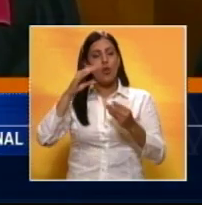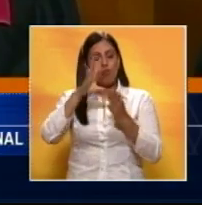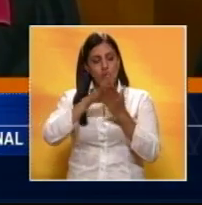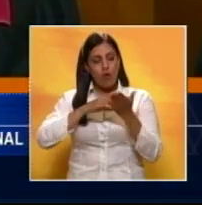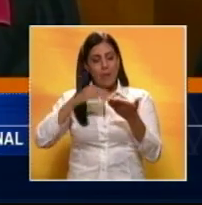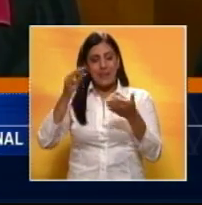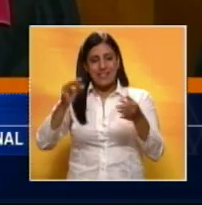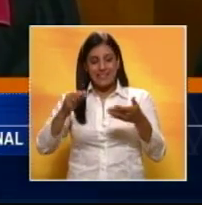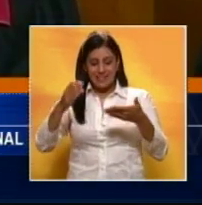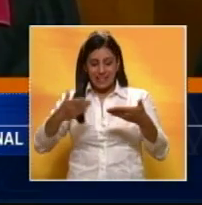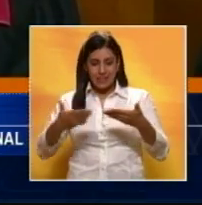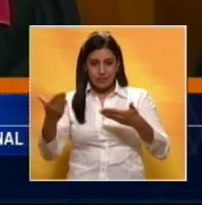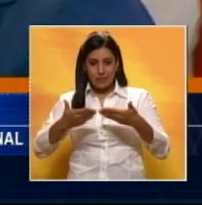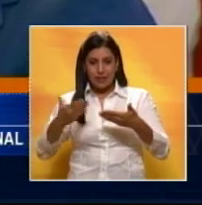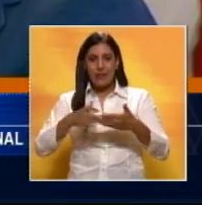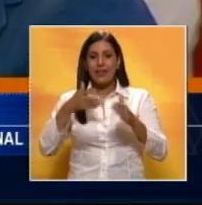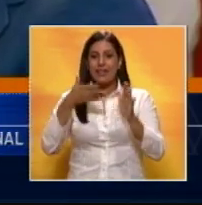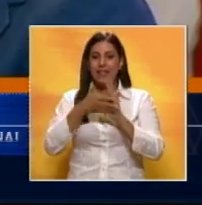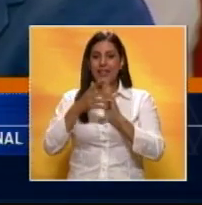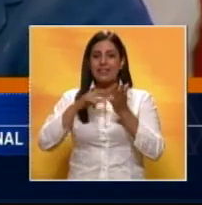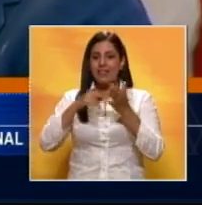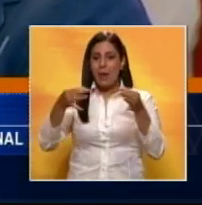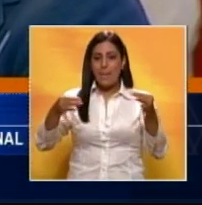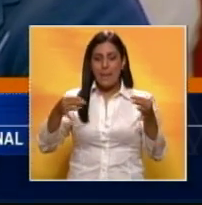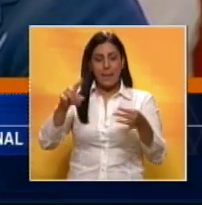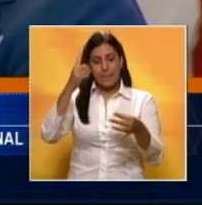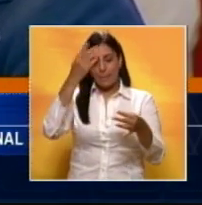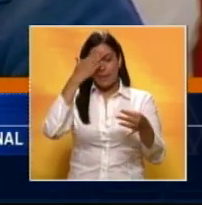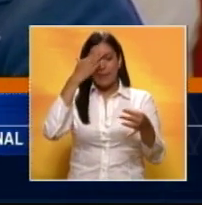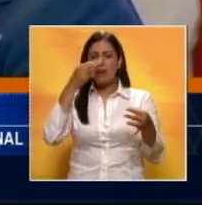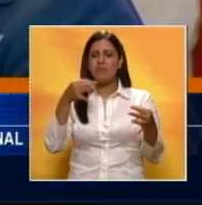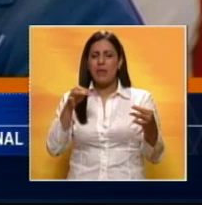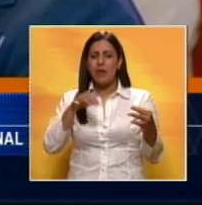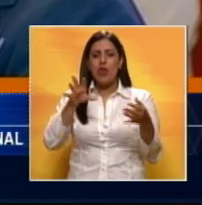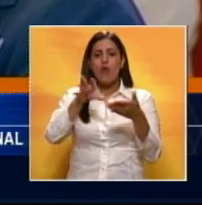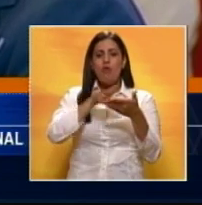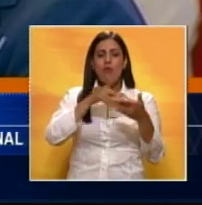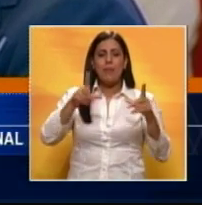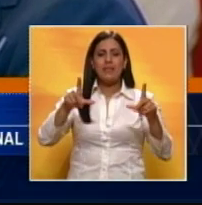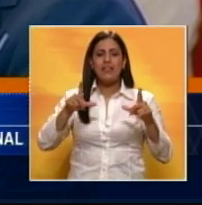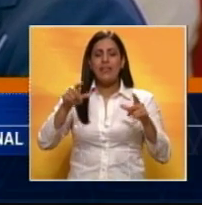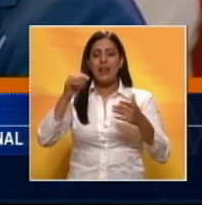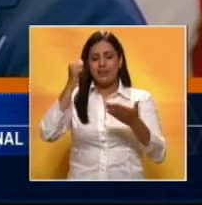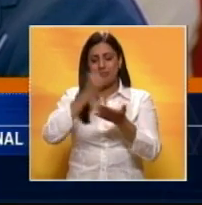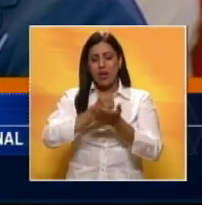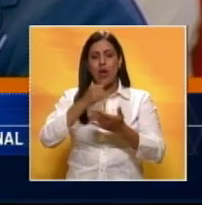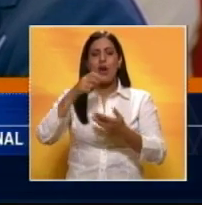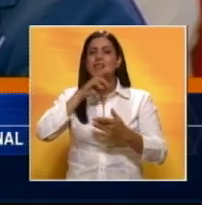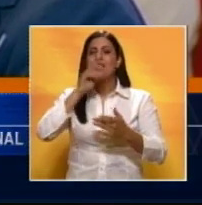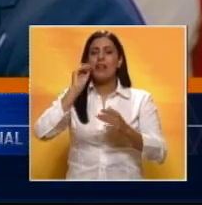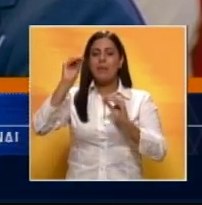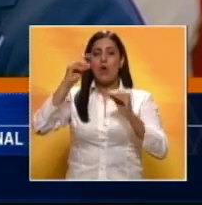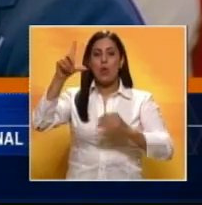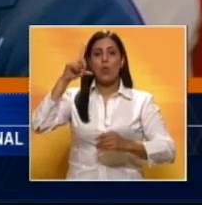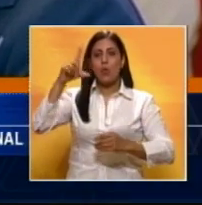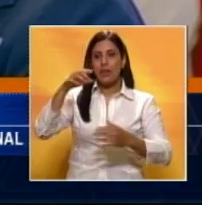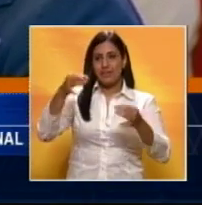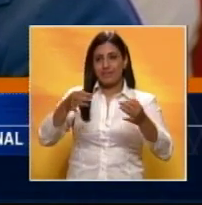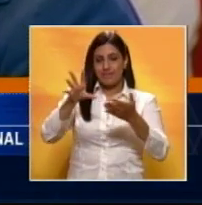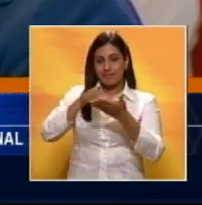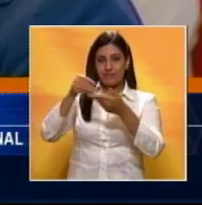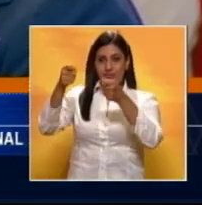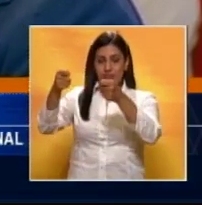copia certificada de los siguientes documentos. Primero, copia certificada de la convocatoria hecha a la ciudadana Luisa Ortega